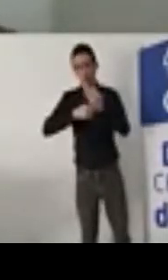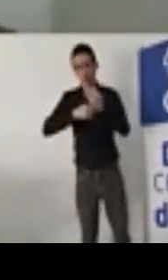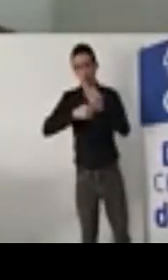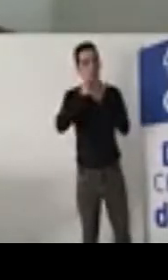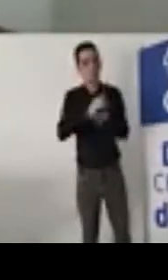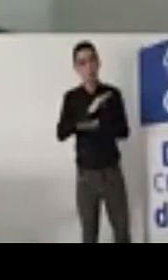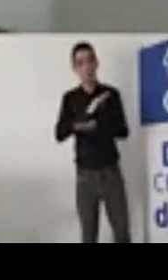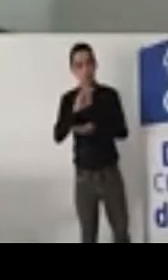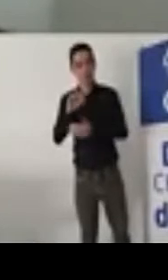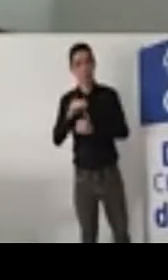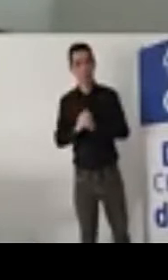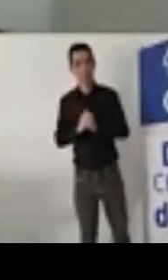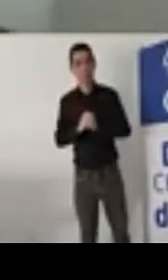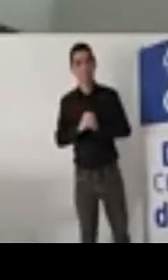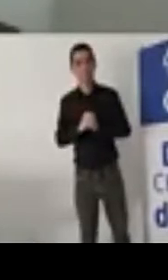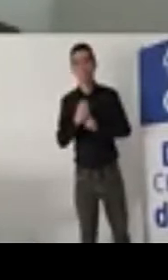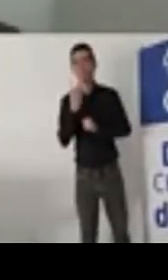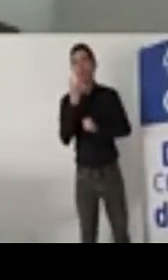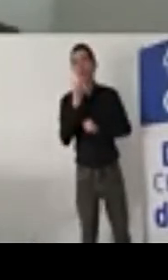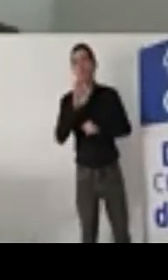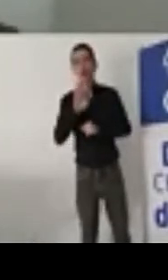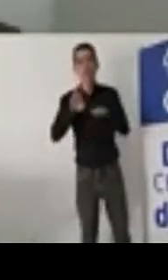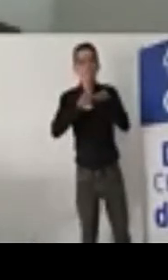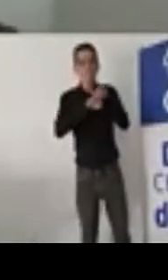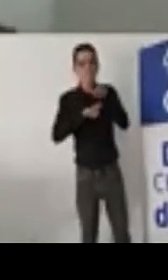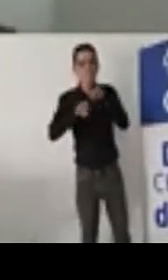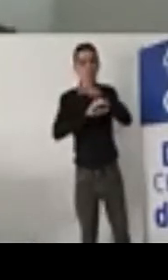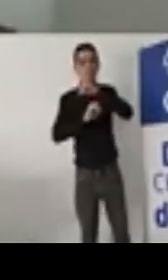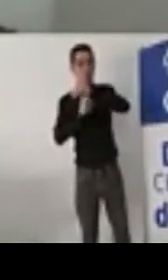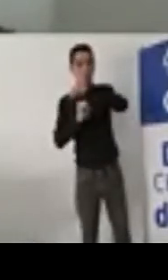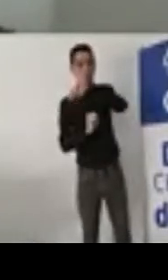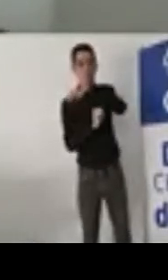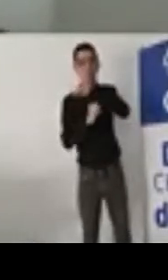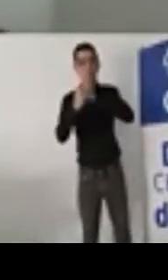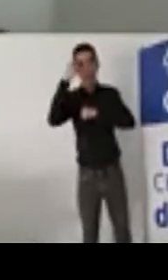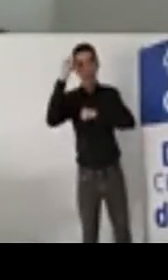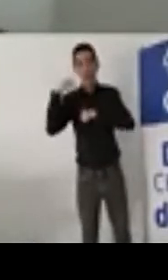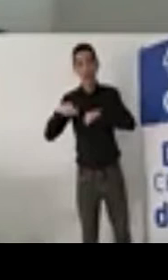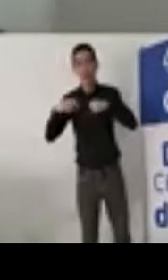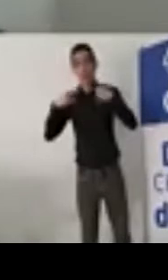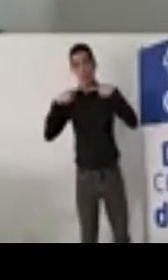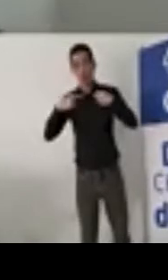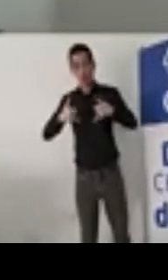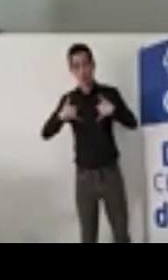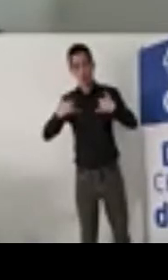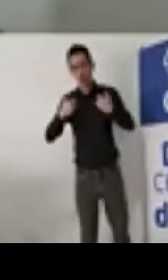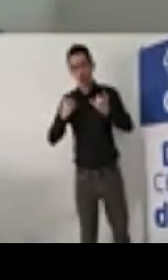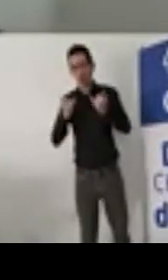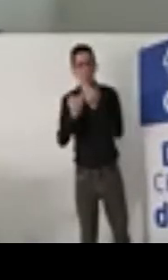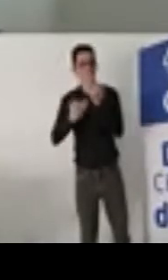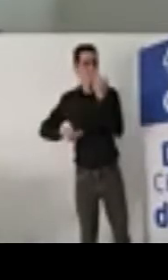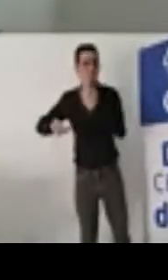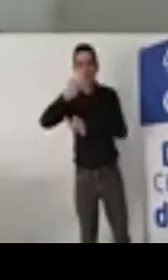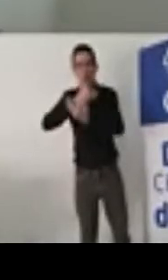duda es la base para el acceso de las juventudes y en general de la sociedad a todos los servicios, en la búsqueda justo de